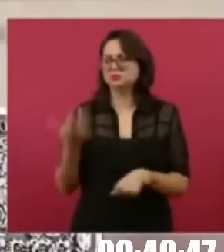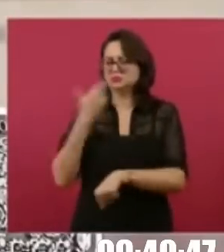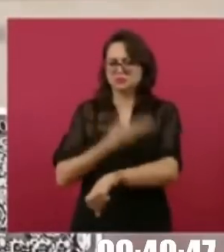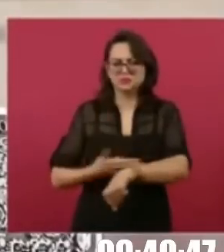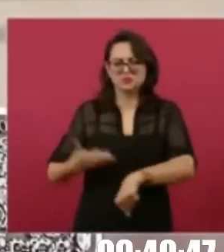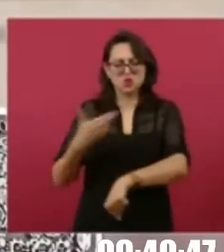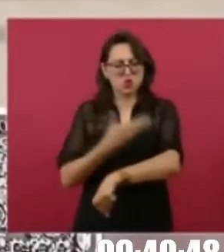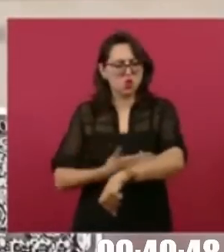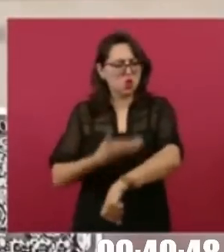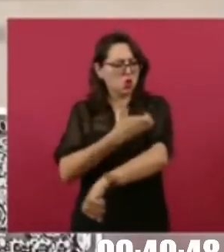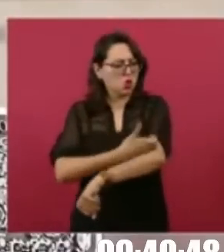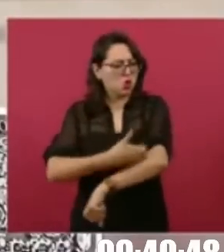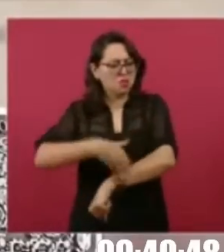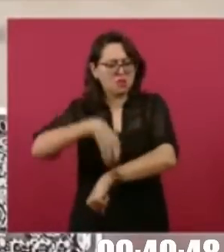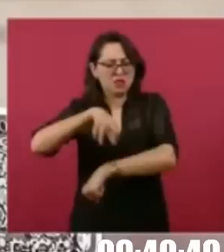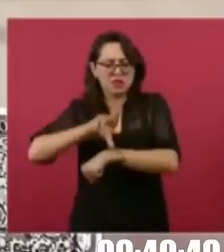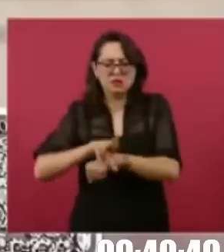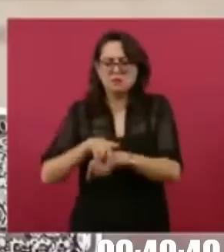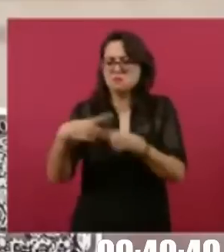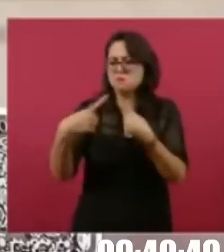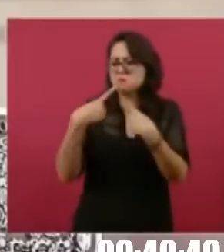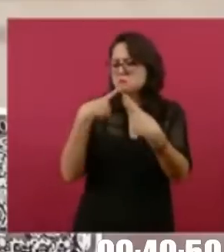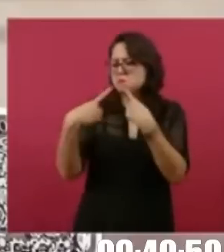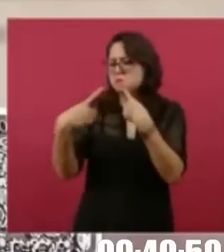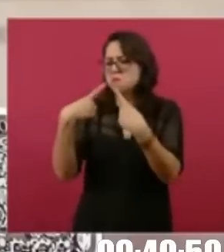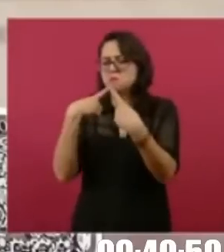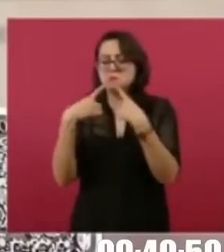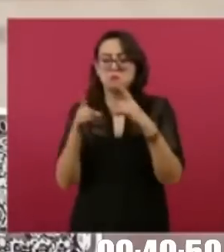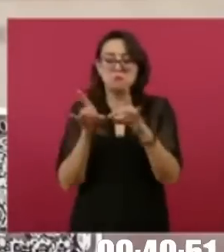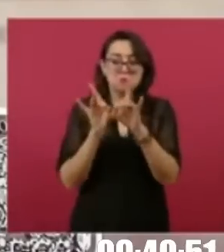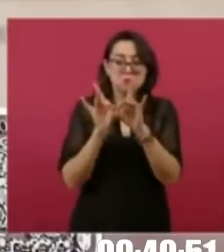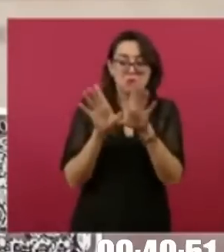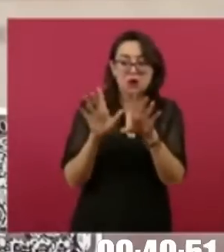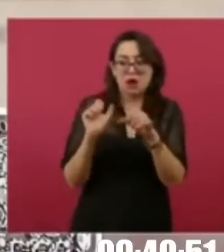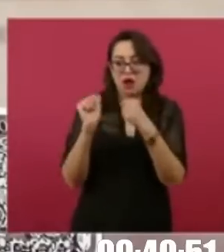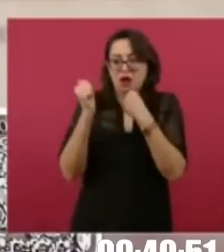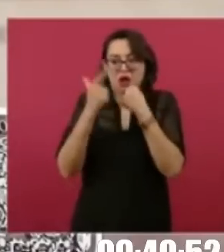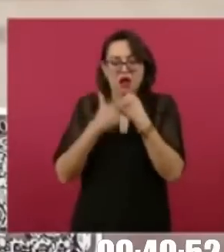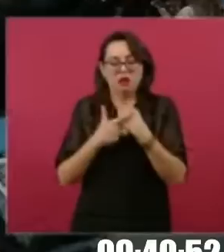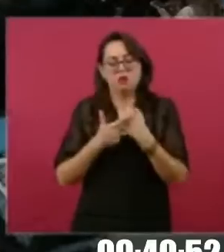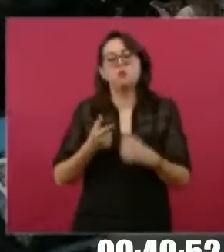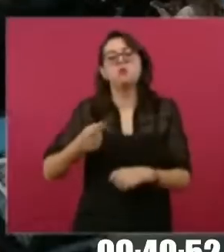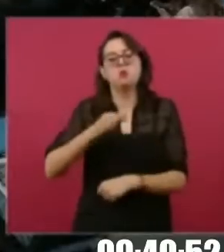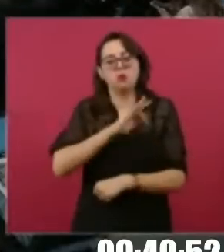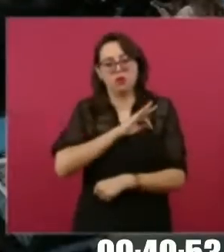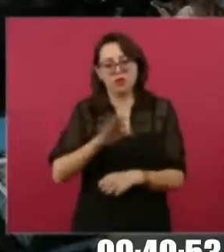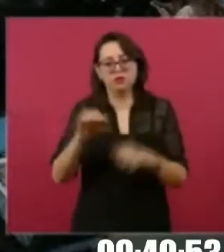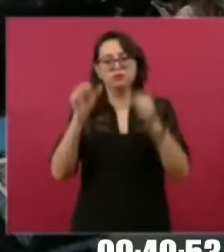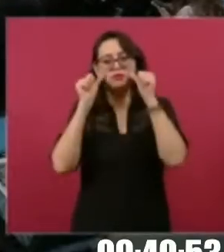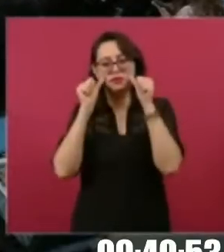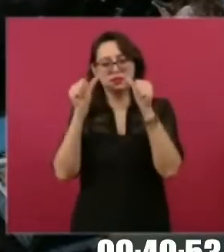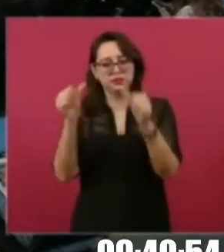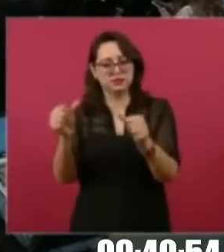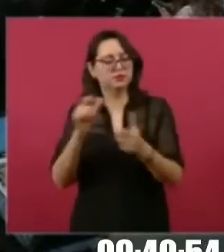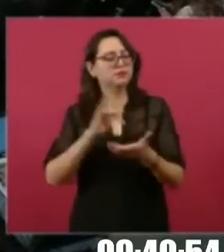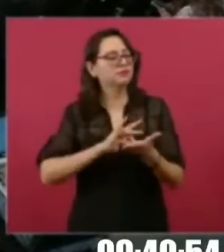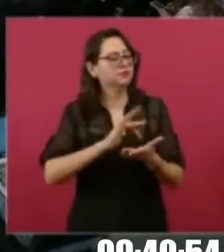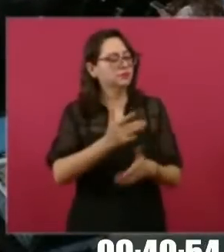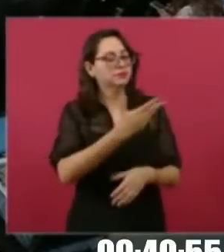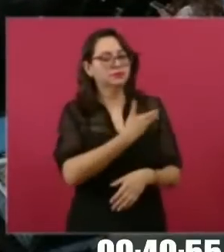de protección civil y ante cualquier eventualidad atenderemos a la gente Gracias